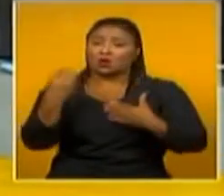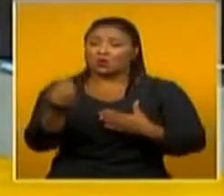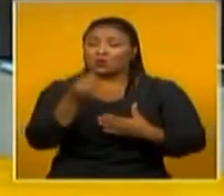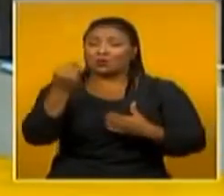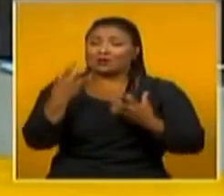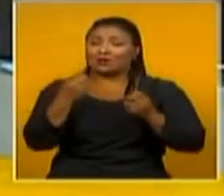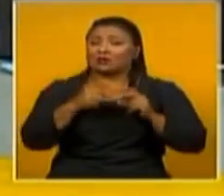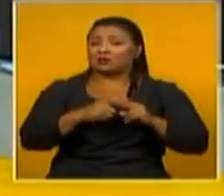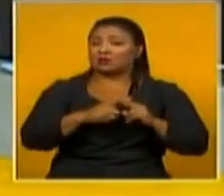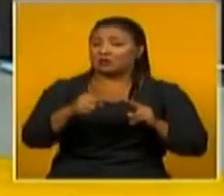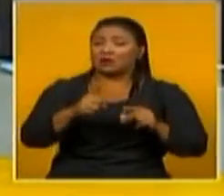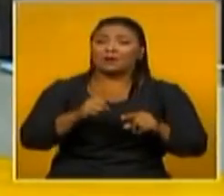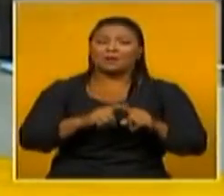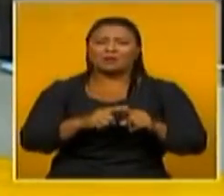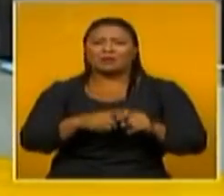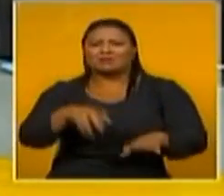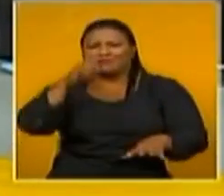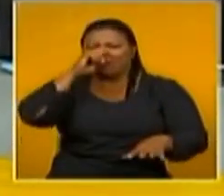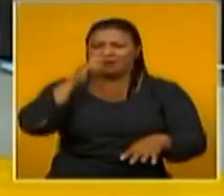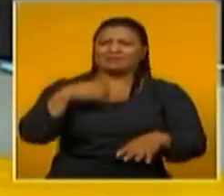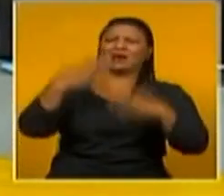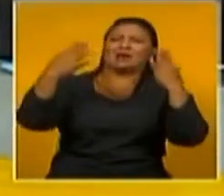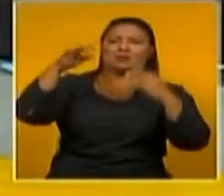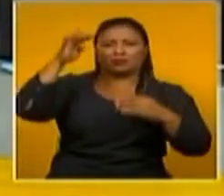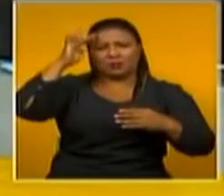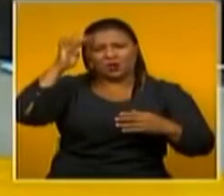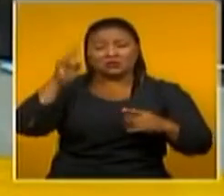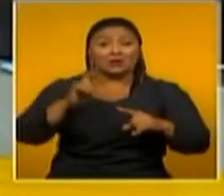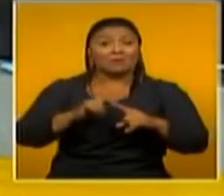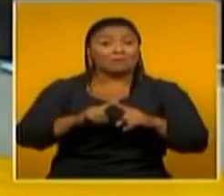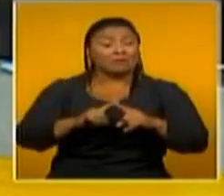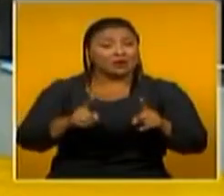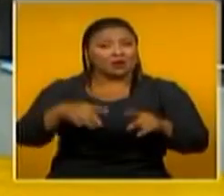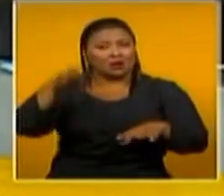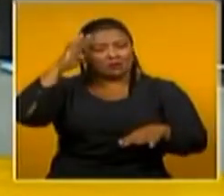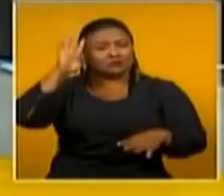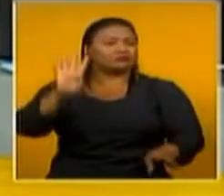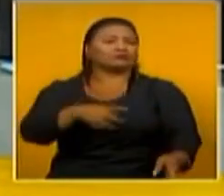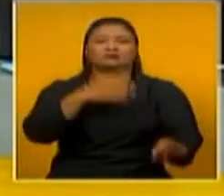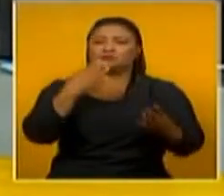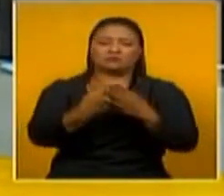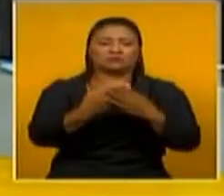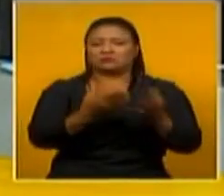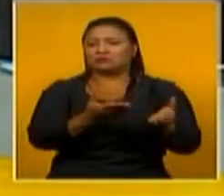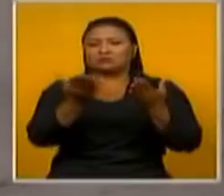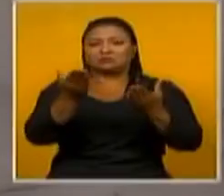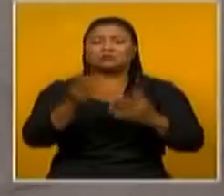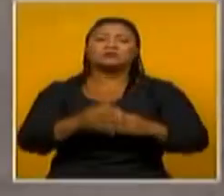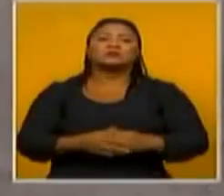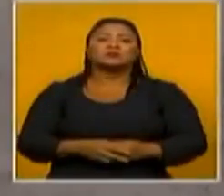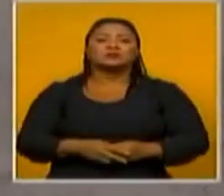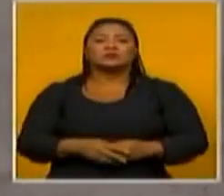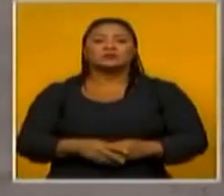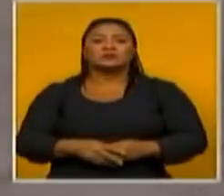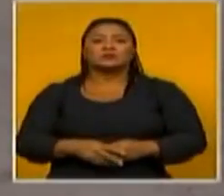trató de huir y se portó agresiva con la policía, pero finalmente fue detenida.